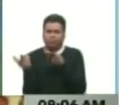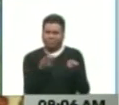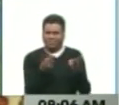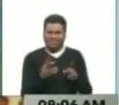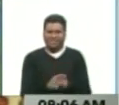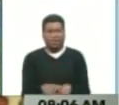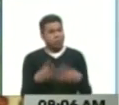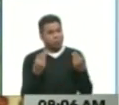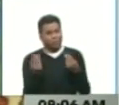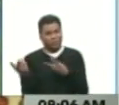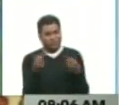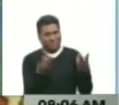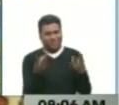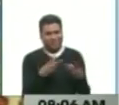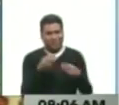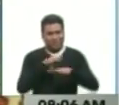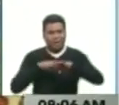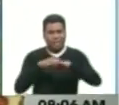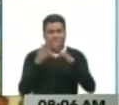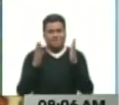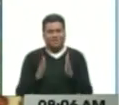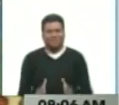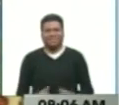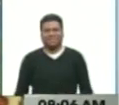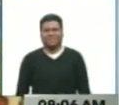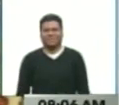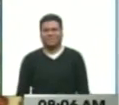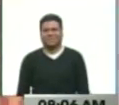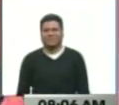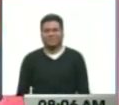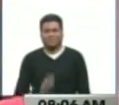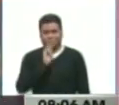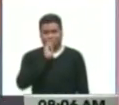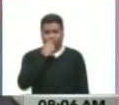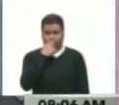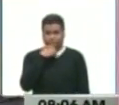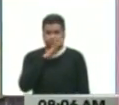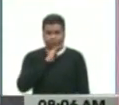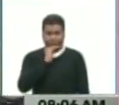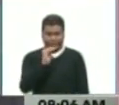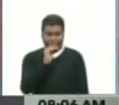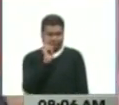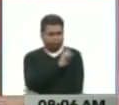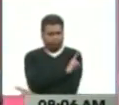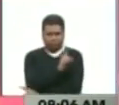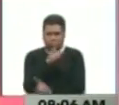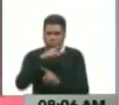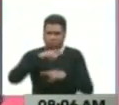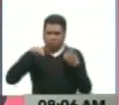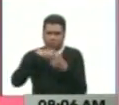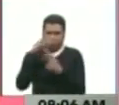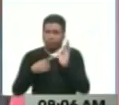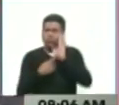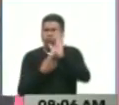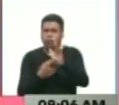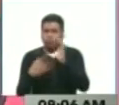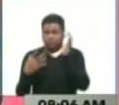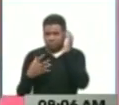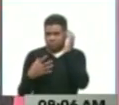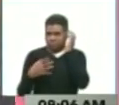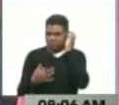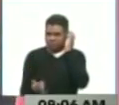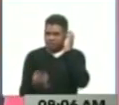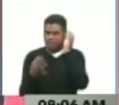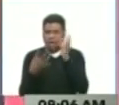varias invitaciones, ministro. Muy bien. Aparte de la expresión, para nadie es un secreto, la revolución bolivariana cambió todo, la realidad deportiva, económica,